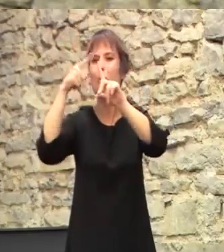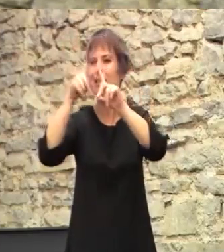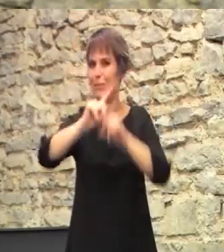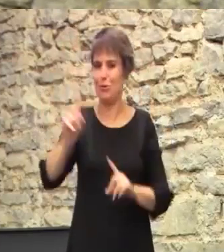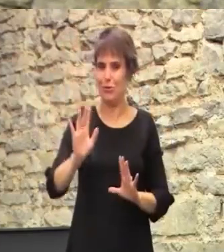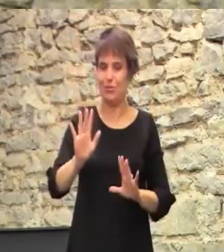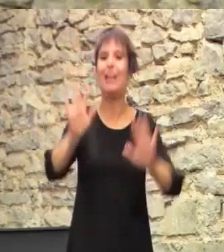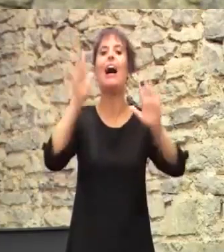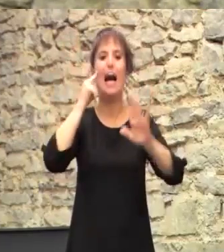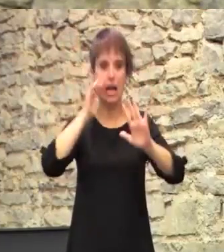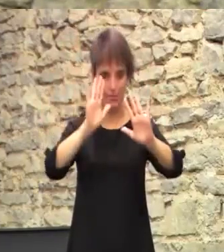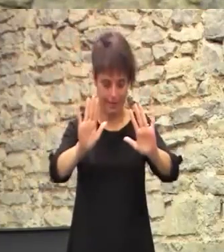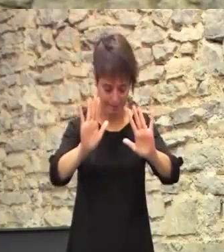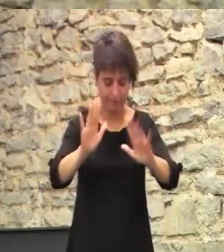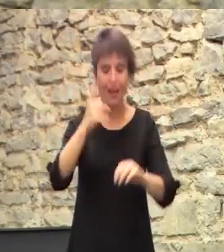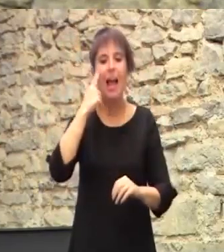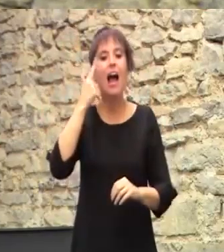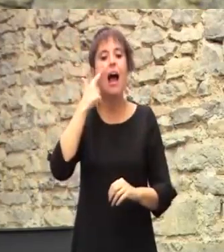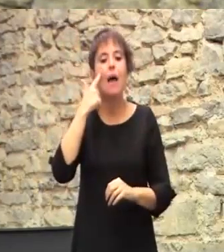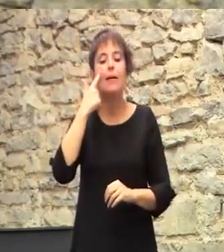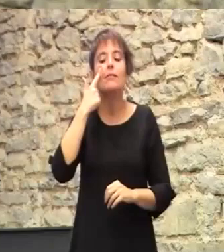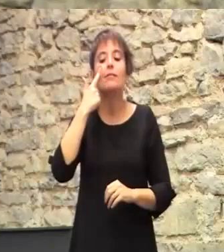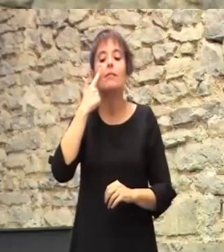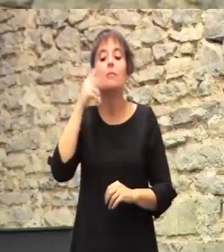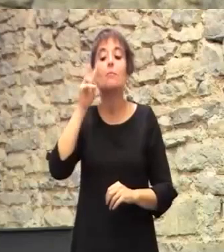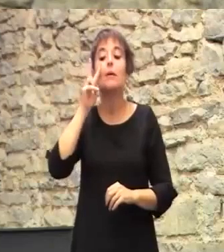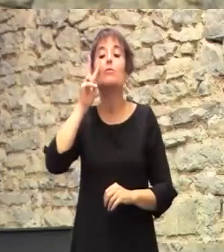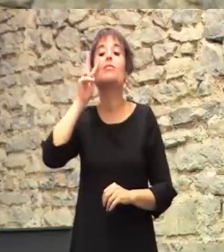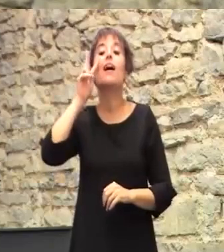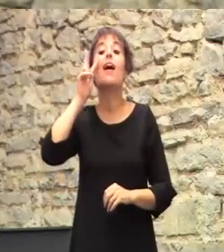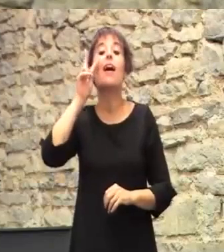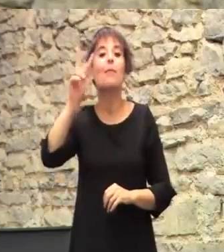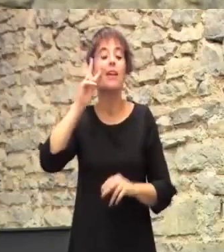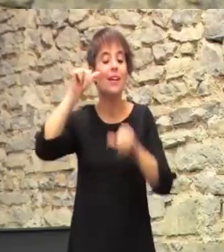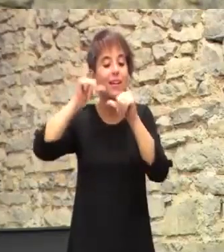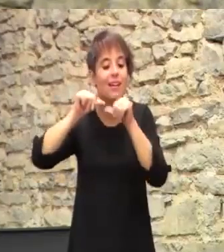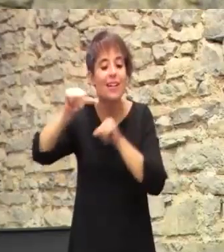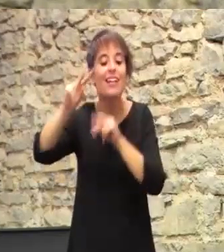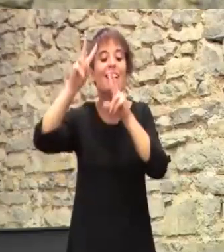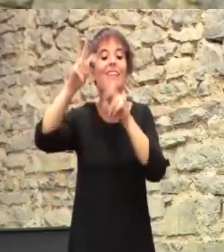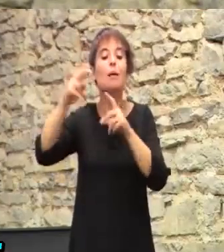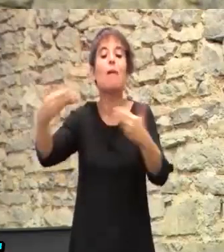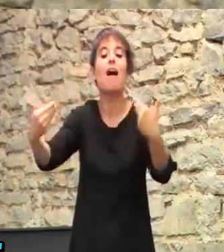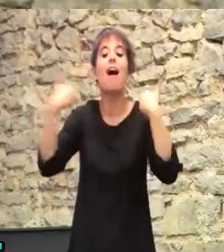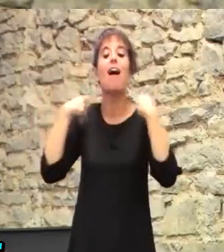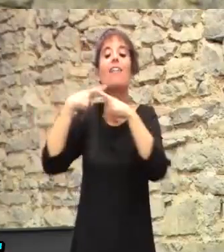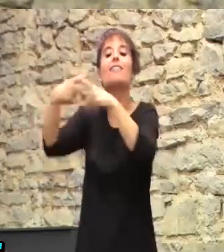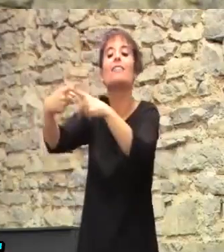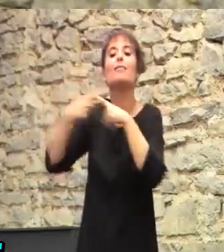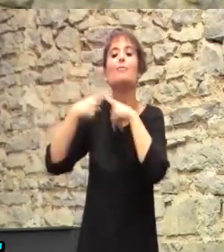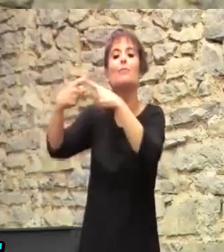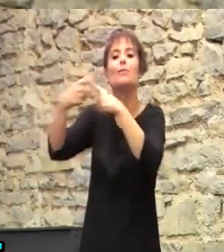vamos a ver vamos a ver cuántas medidas de conciliación y corresponsabilidad podemos